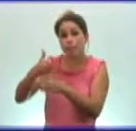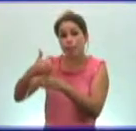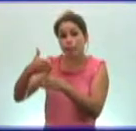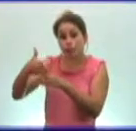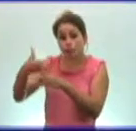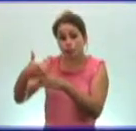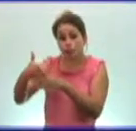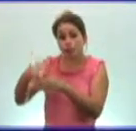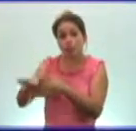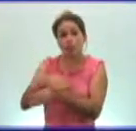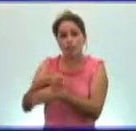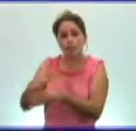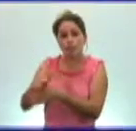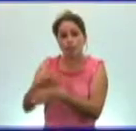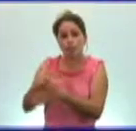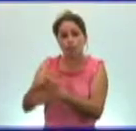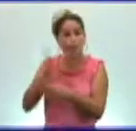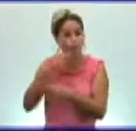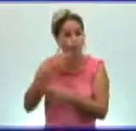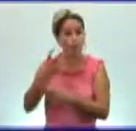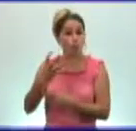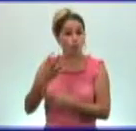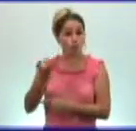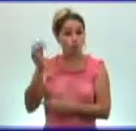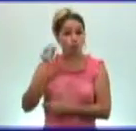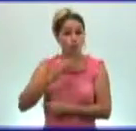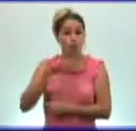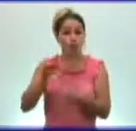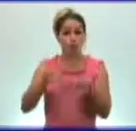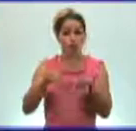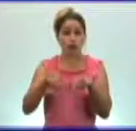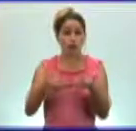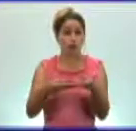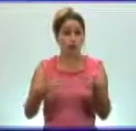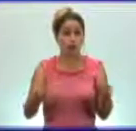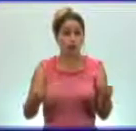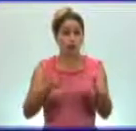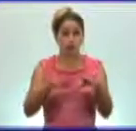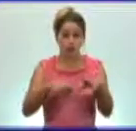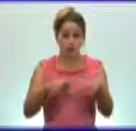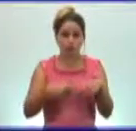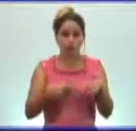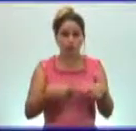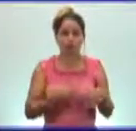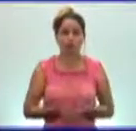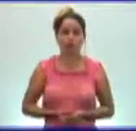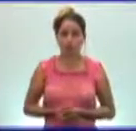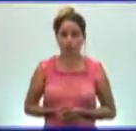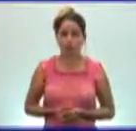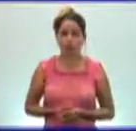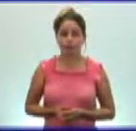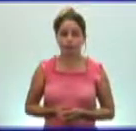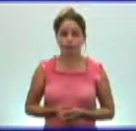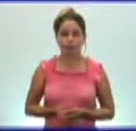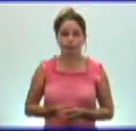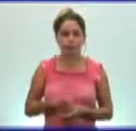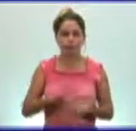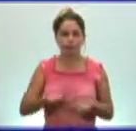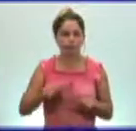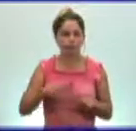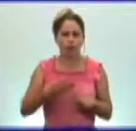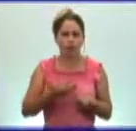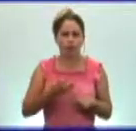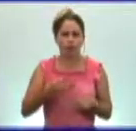porque a partir que sabemos clasificar una sustancia en cuanto a la composición, los demás criterios de clasificación